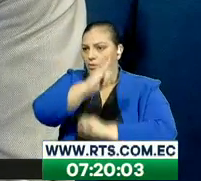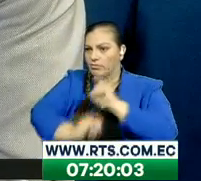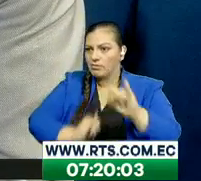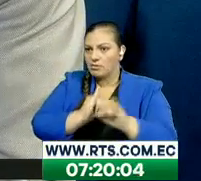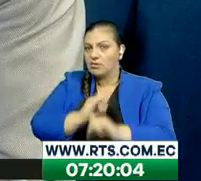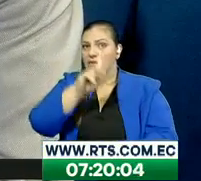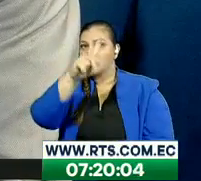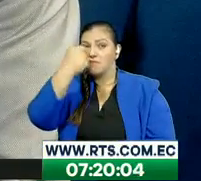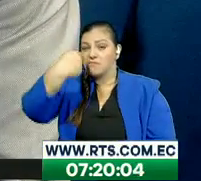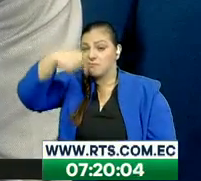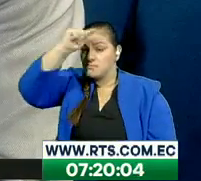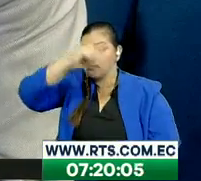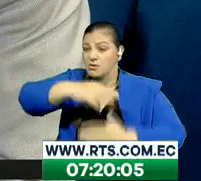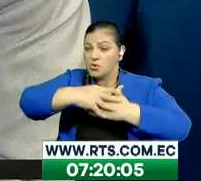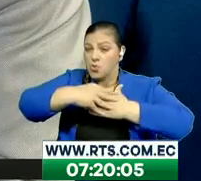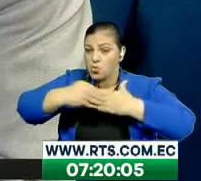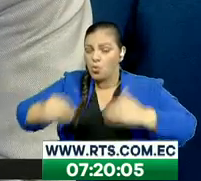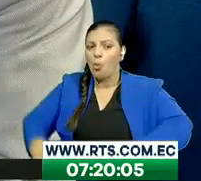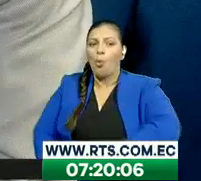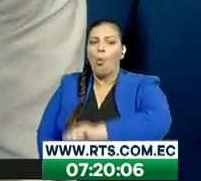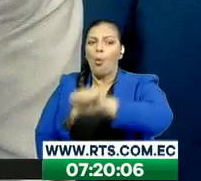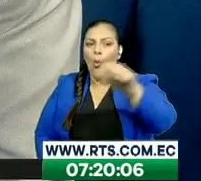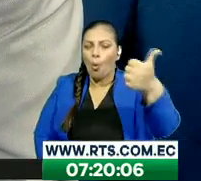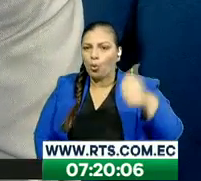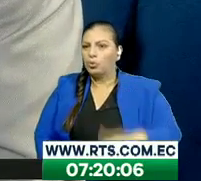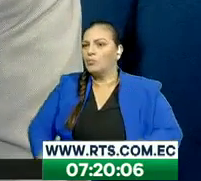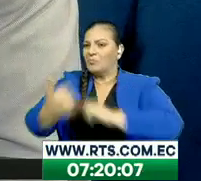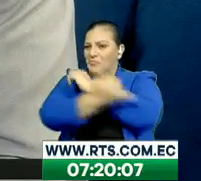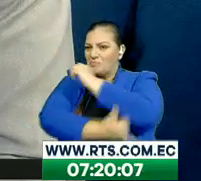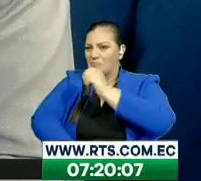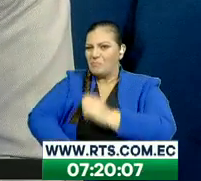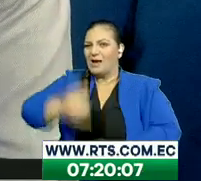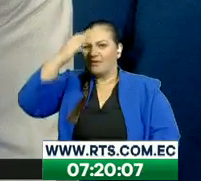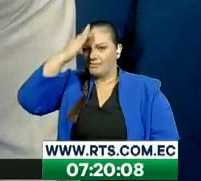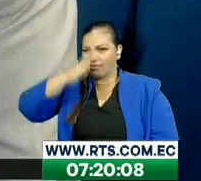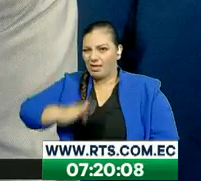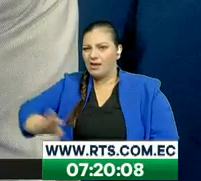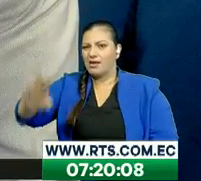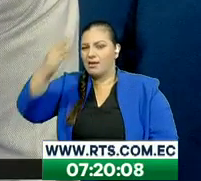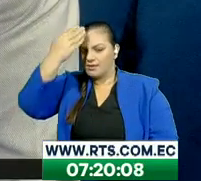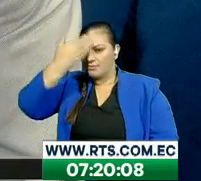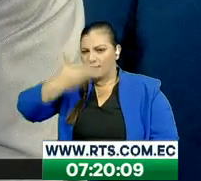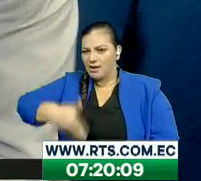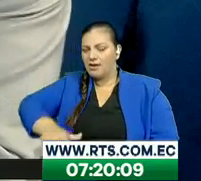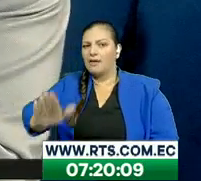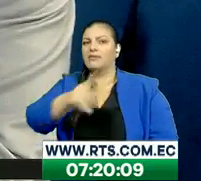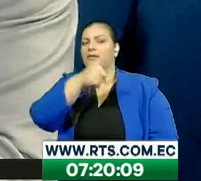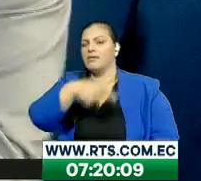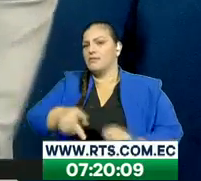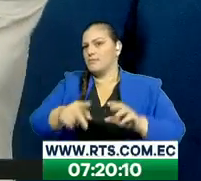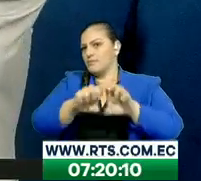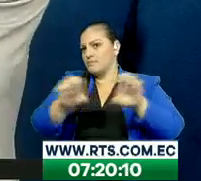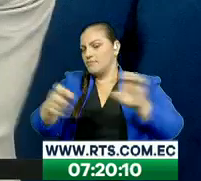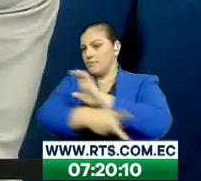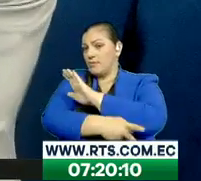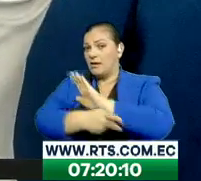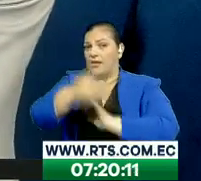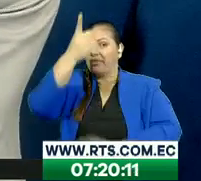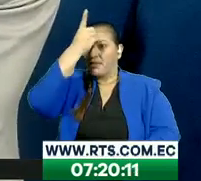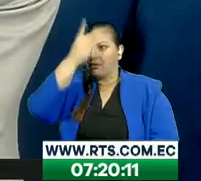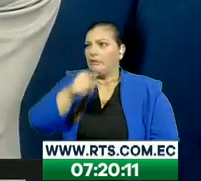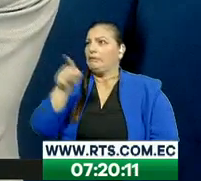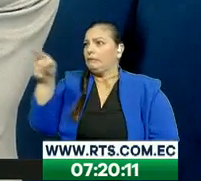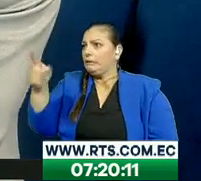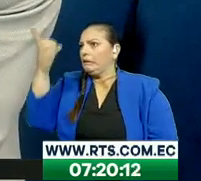nuevo tramo que fue asignado por Petrotailandia por la venta anticipada del 2015 de cerca de 300 millones de dólares. Es seguir en una bola de